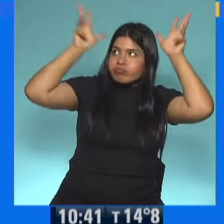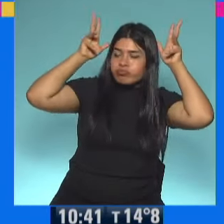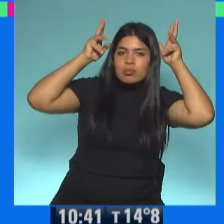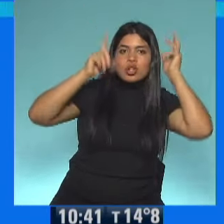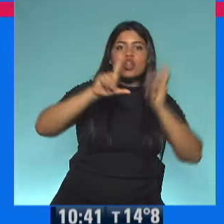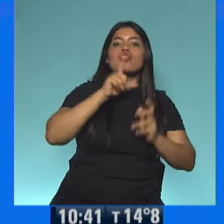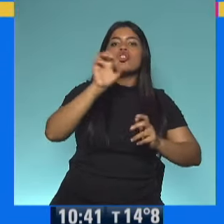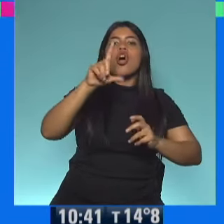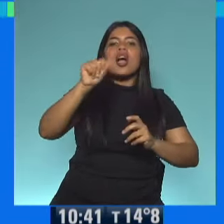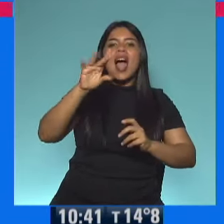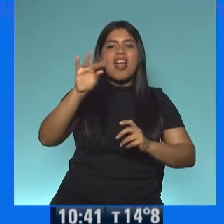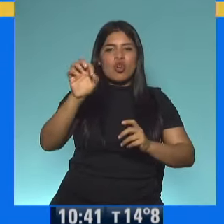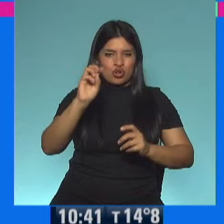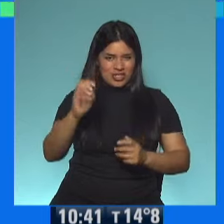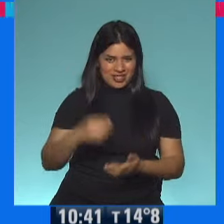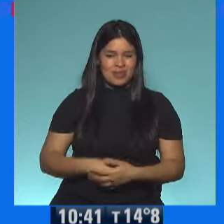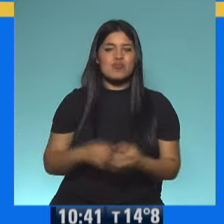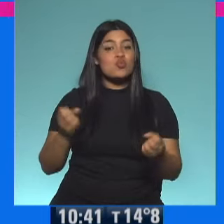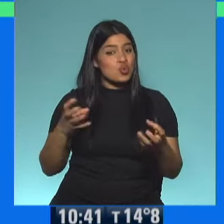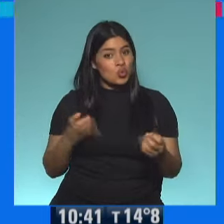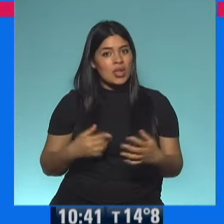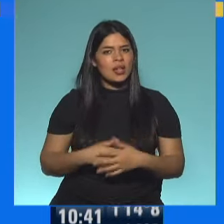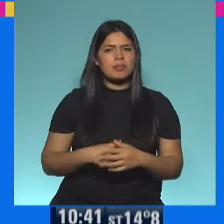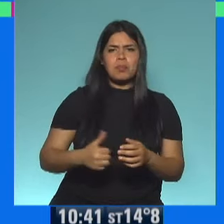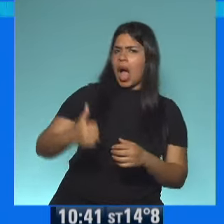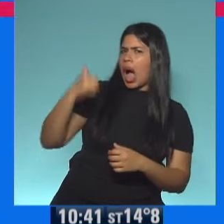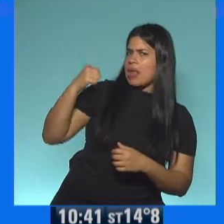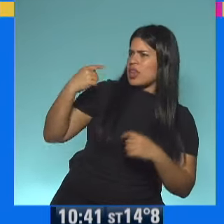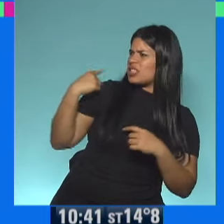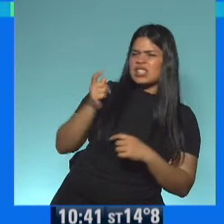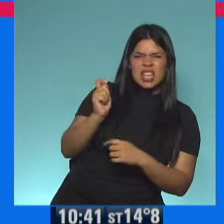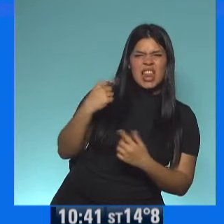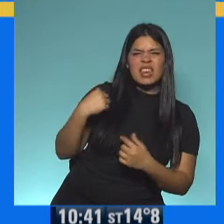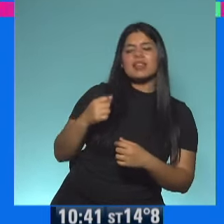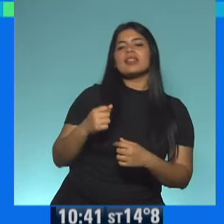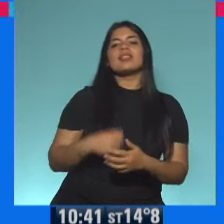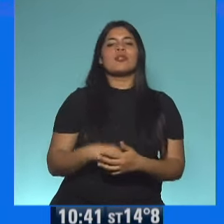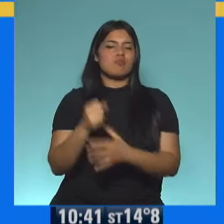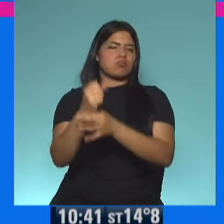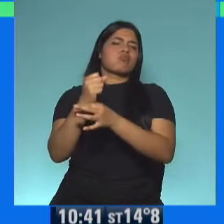hermosa Catalina en el carnaval. ¿Quién está atrás en la foto? No es una estrella.